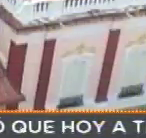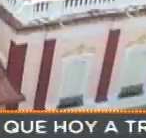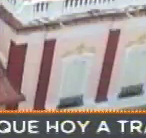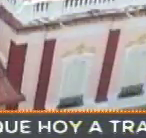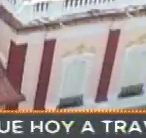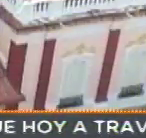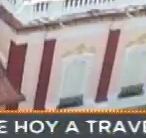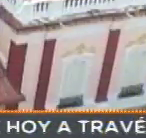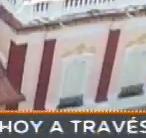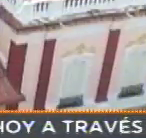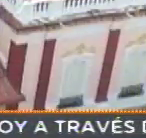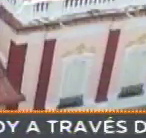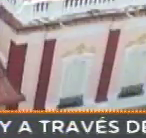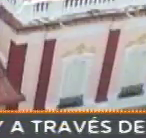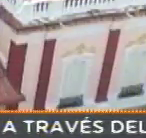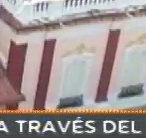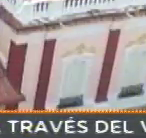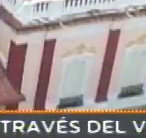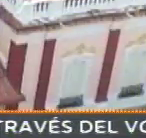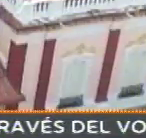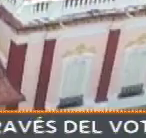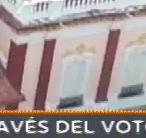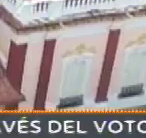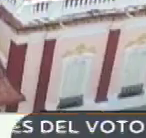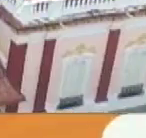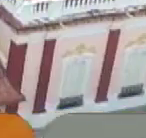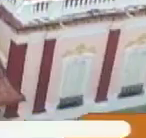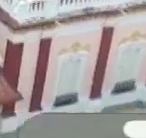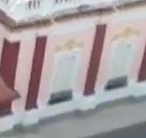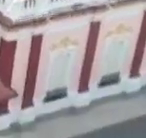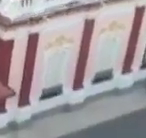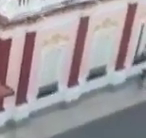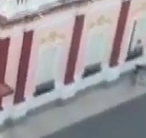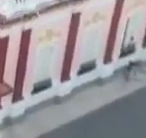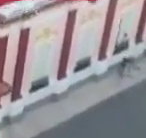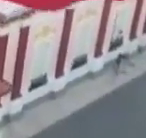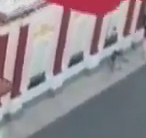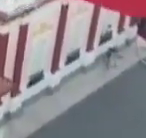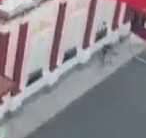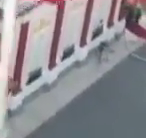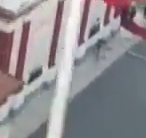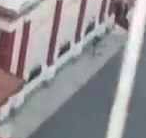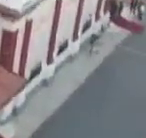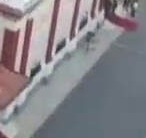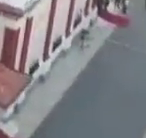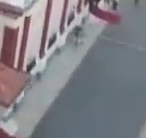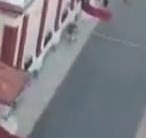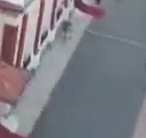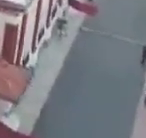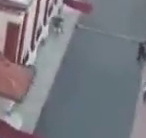Ya. Aló, ¿me escuchan? Escúchame, ¿verdad? Correcto.